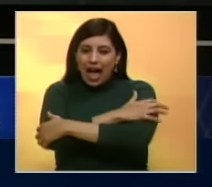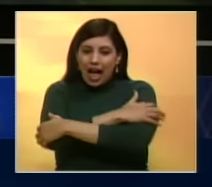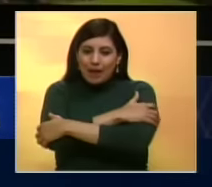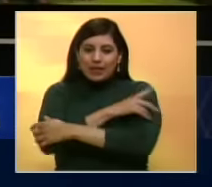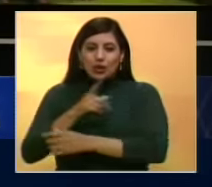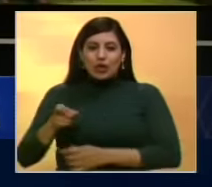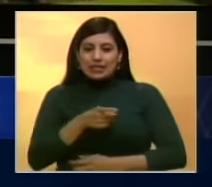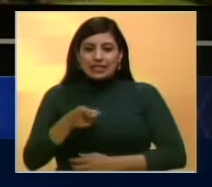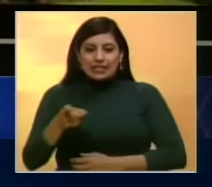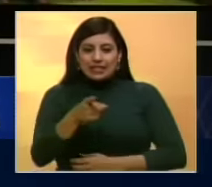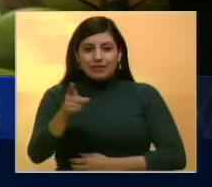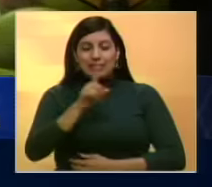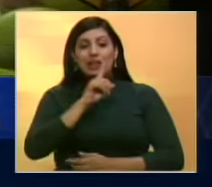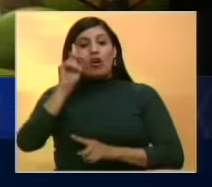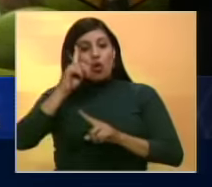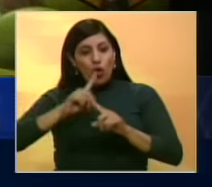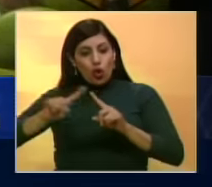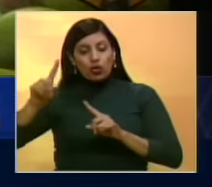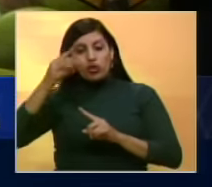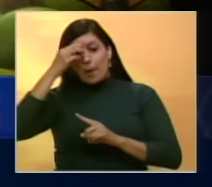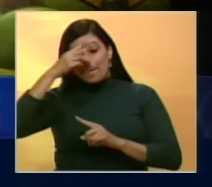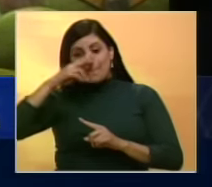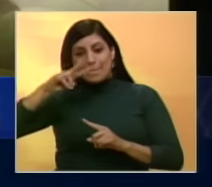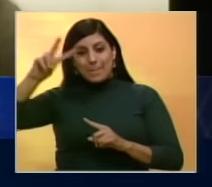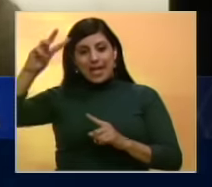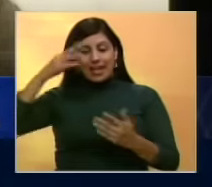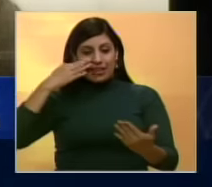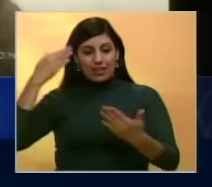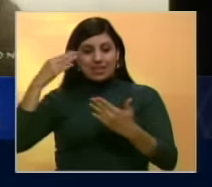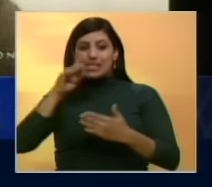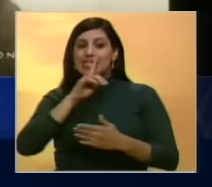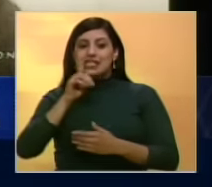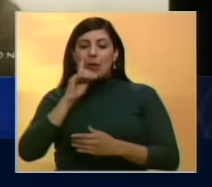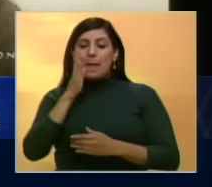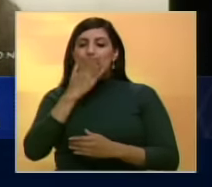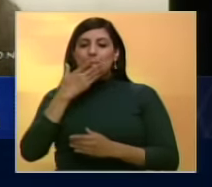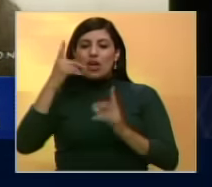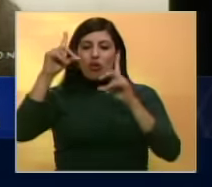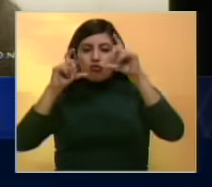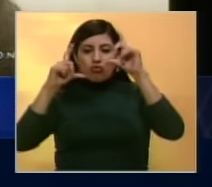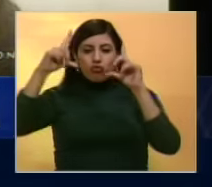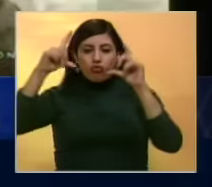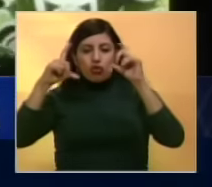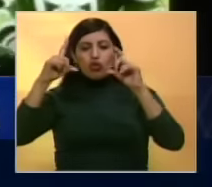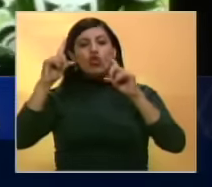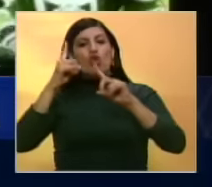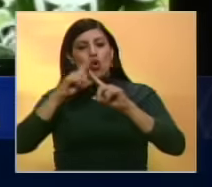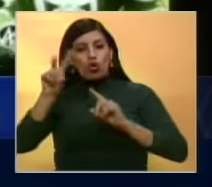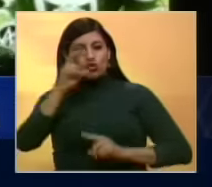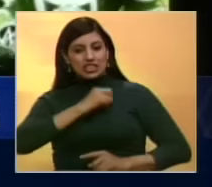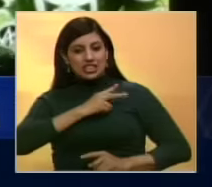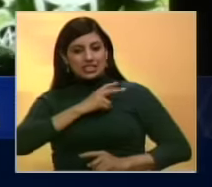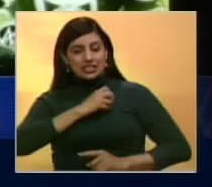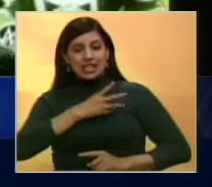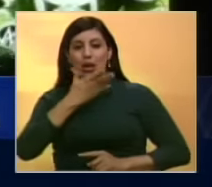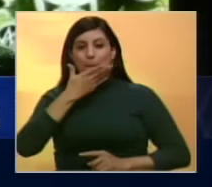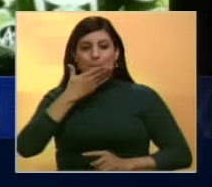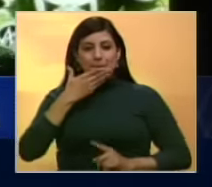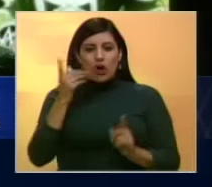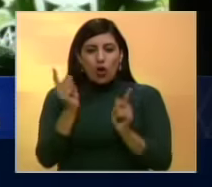serpiente así como el mexicano Emmanuel lubes en la categoría de mejor fotografía y chile en la categoría